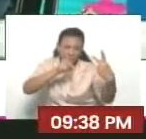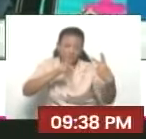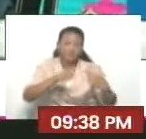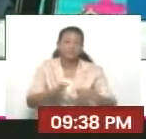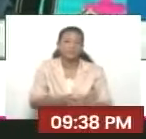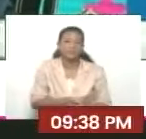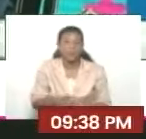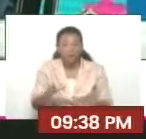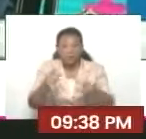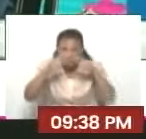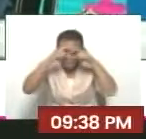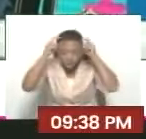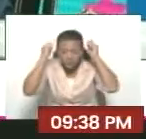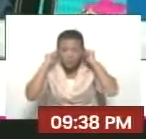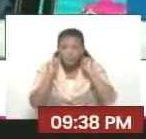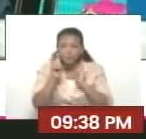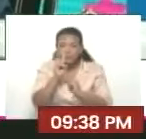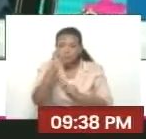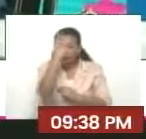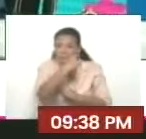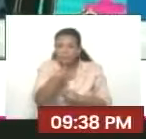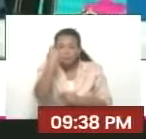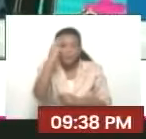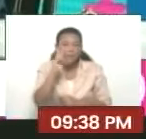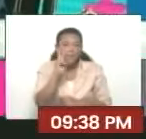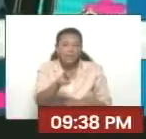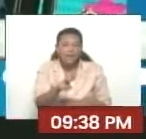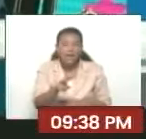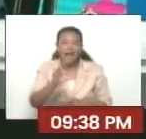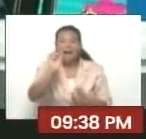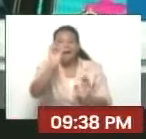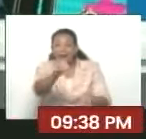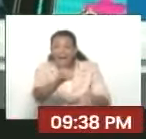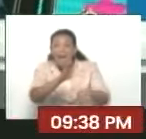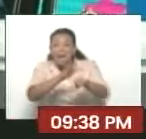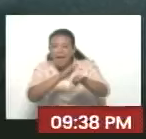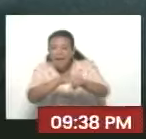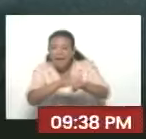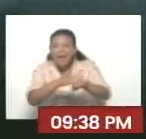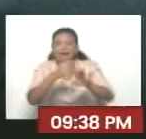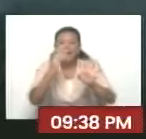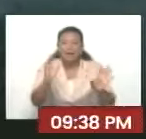Vamos a ponernos los lentes para verle bien el rostro. ¡Ajá!